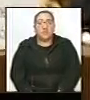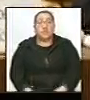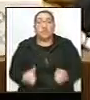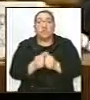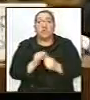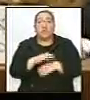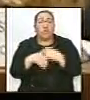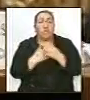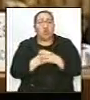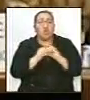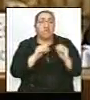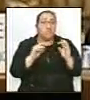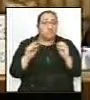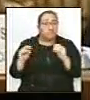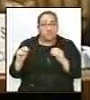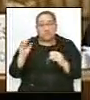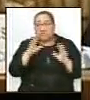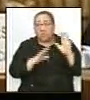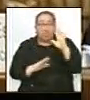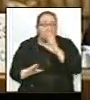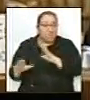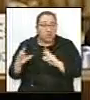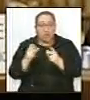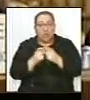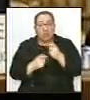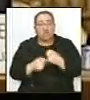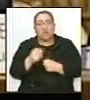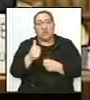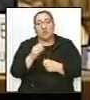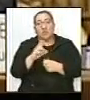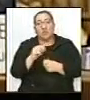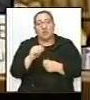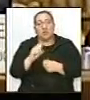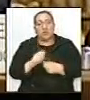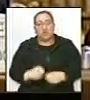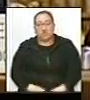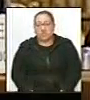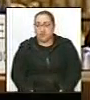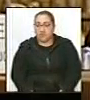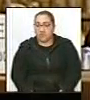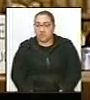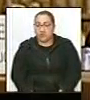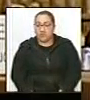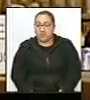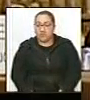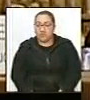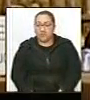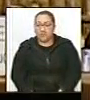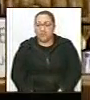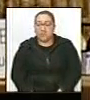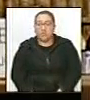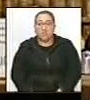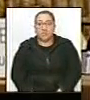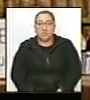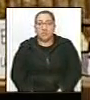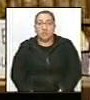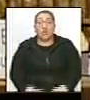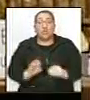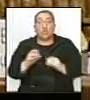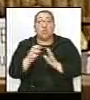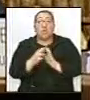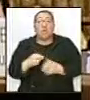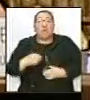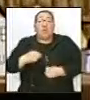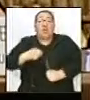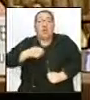comentarios y preocupaciones de la congresista Araos, justamente el programa Comer Pescado, digamos,